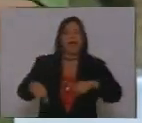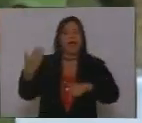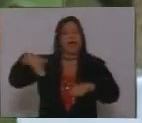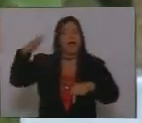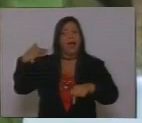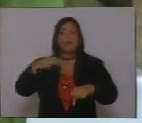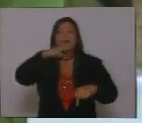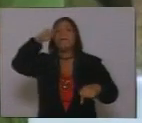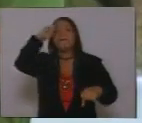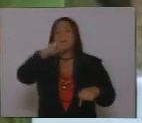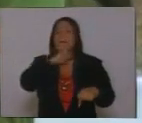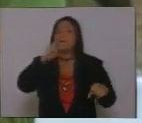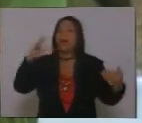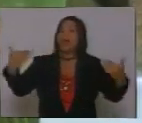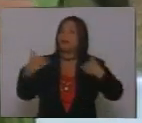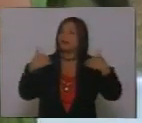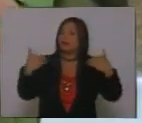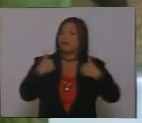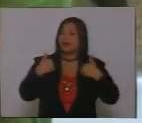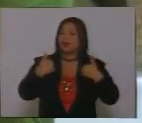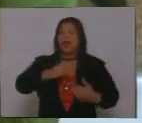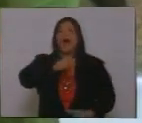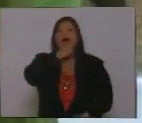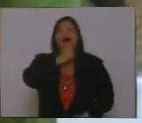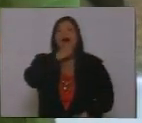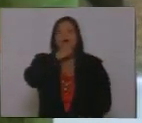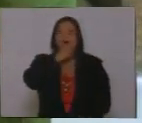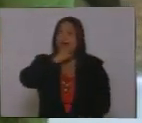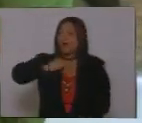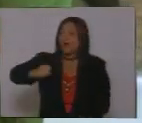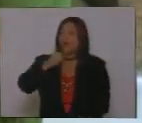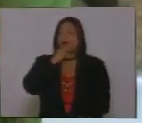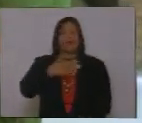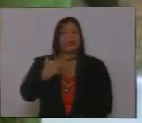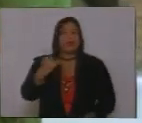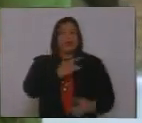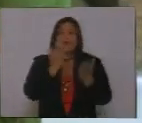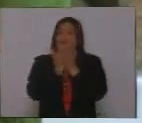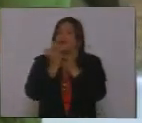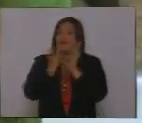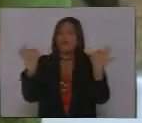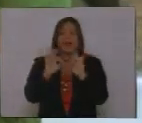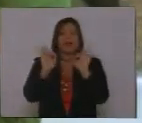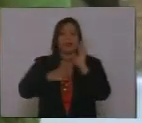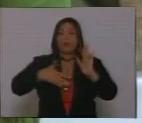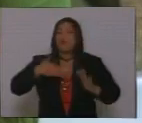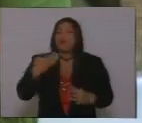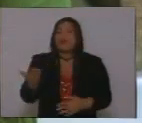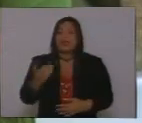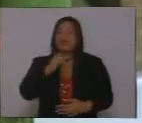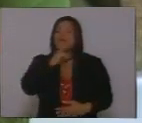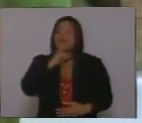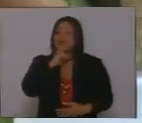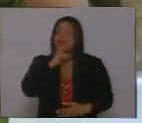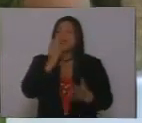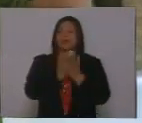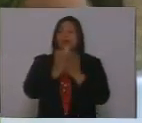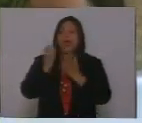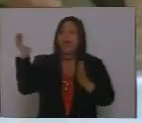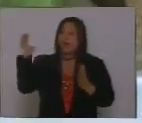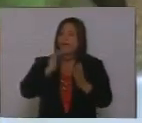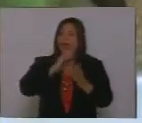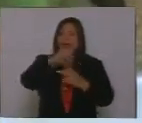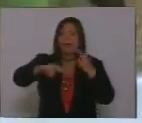nuestros padres, a nuestros abuelos se les excluyó de la educación en nuestro país. Y en la llegada de